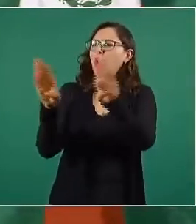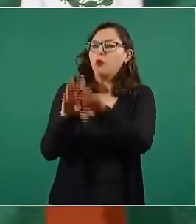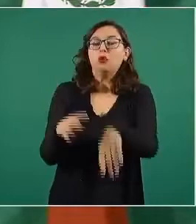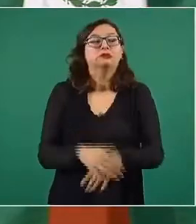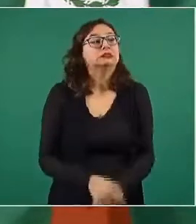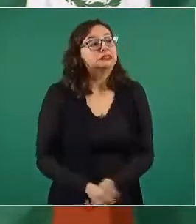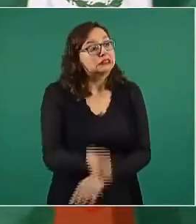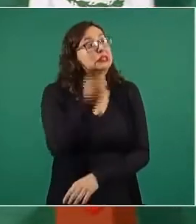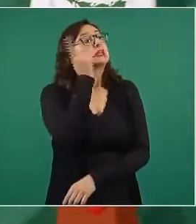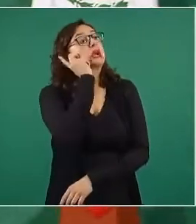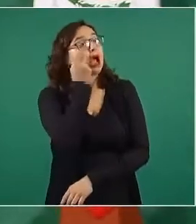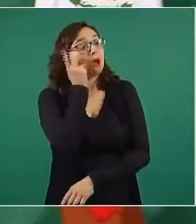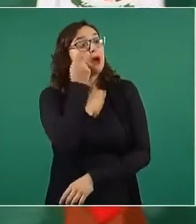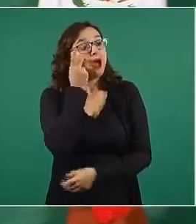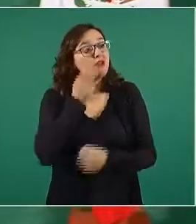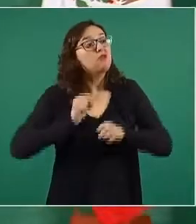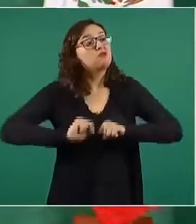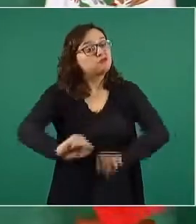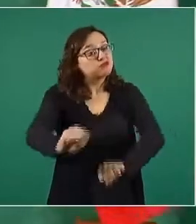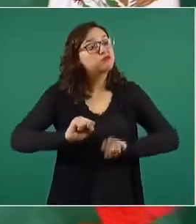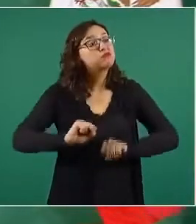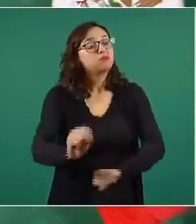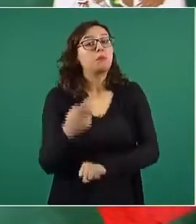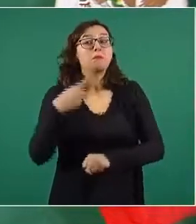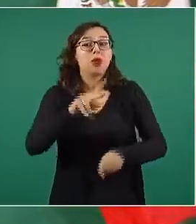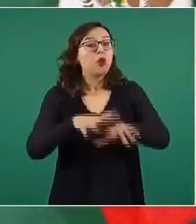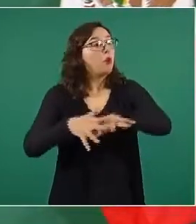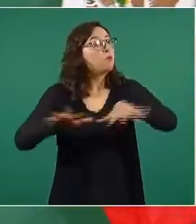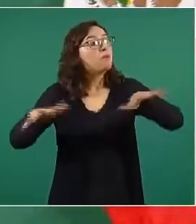caballo, pero se nos ahogaron los caballos en el Atlántico.